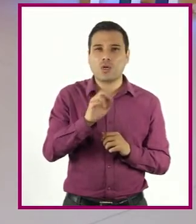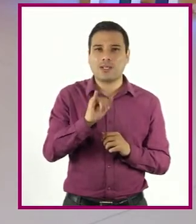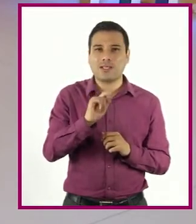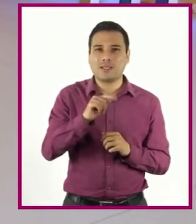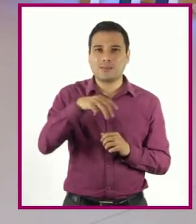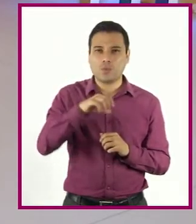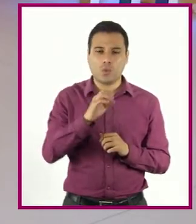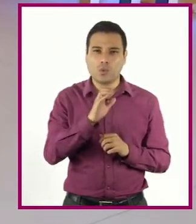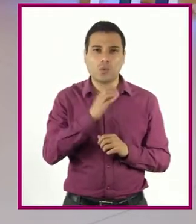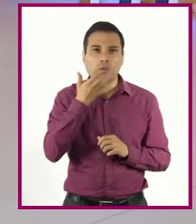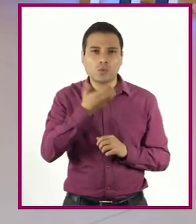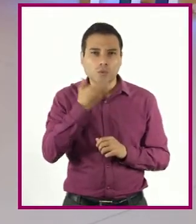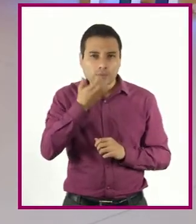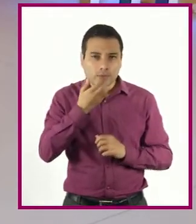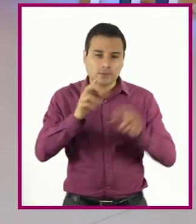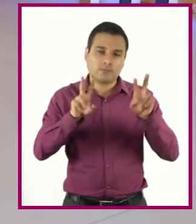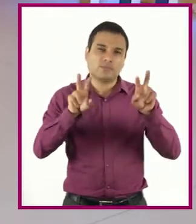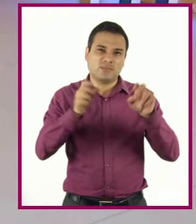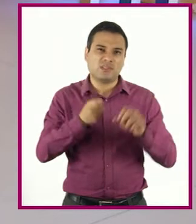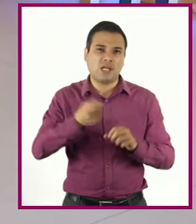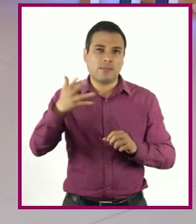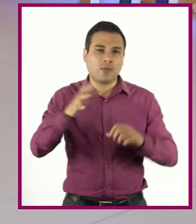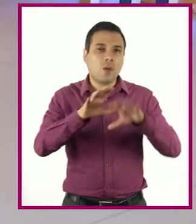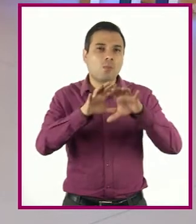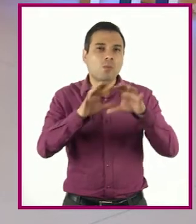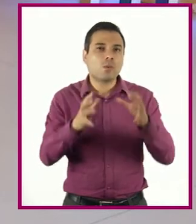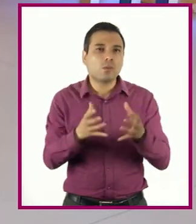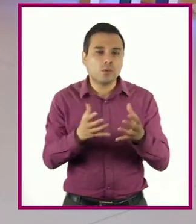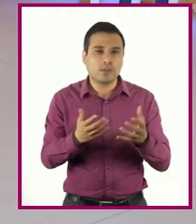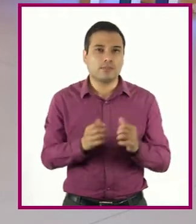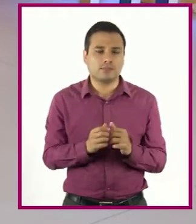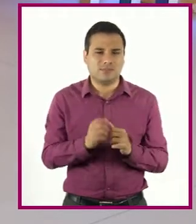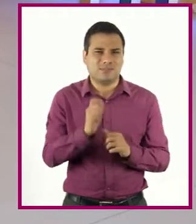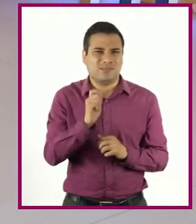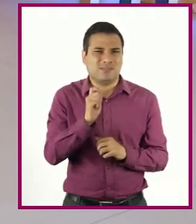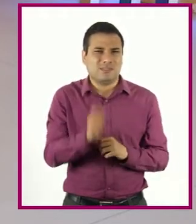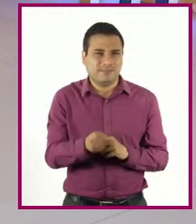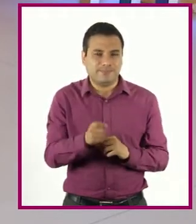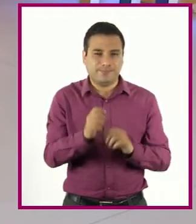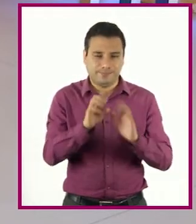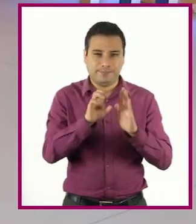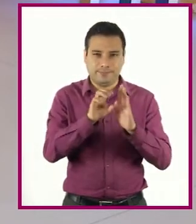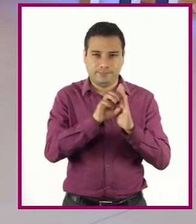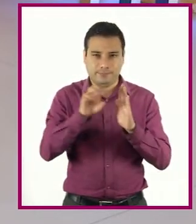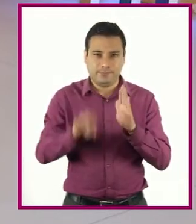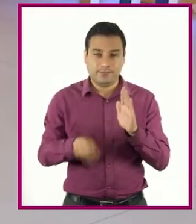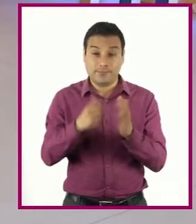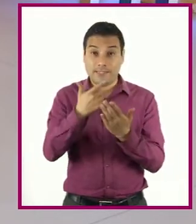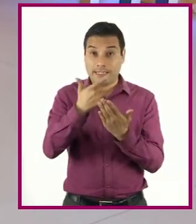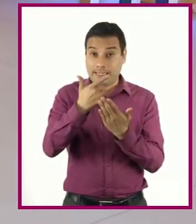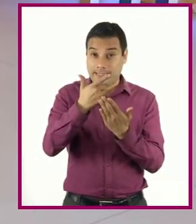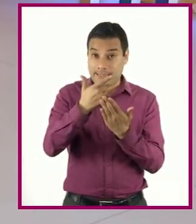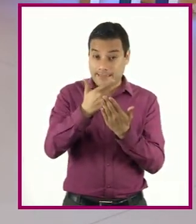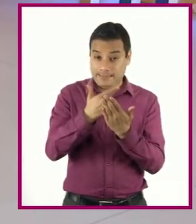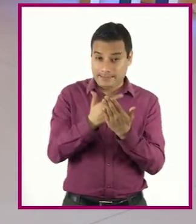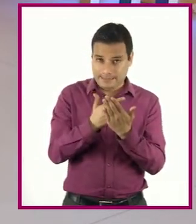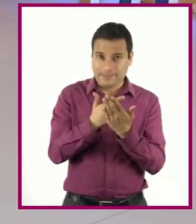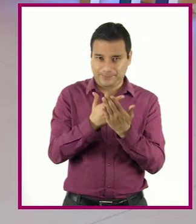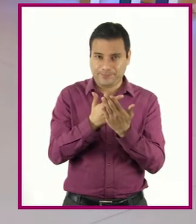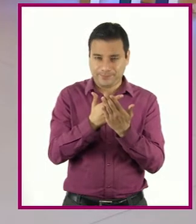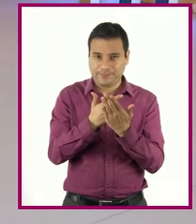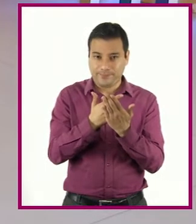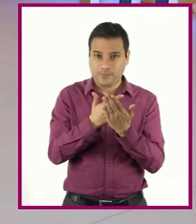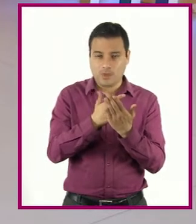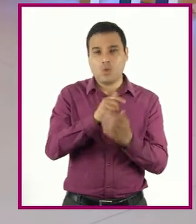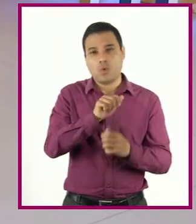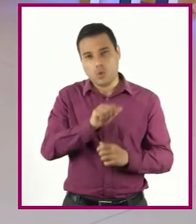de burbuja. Este método funciona al revisar cada elemento de la lista por ordenar con el siguiente,